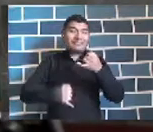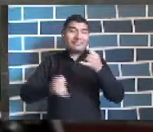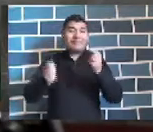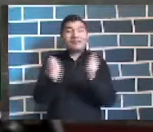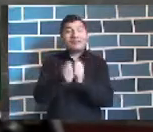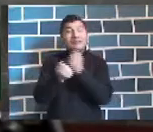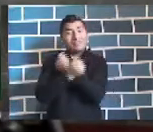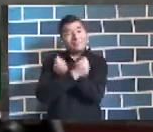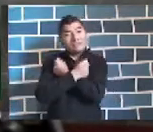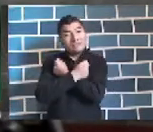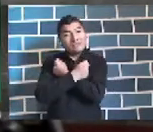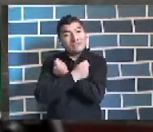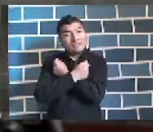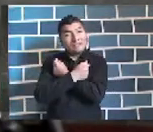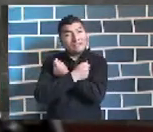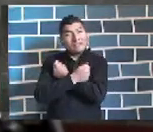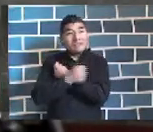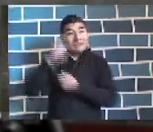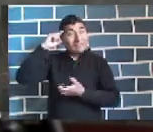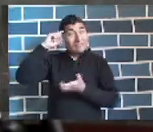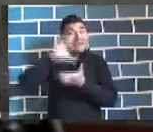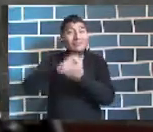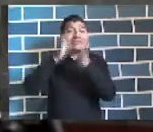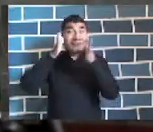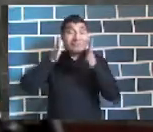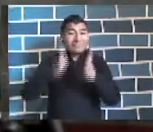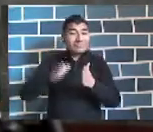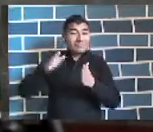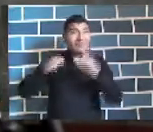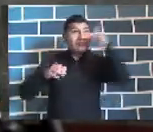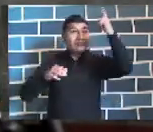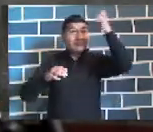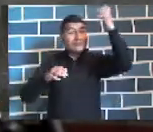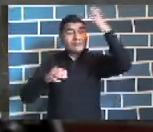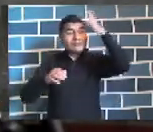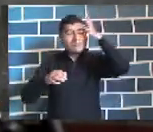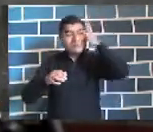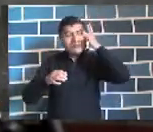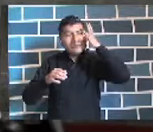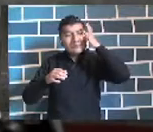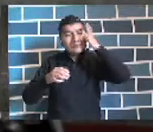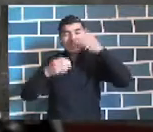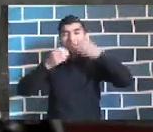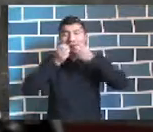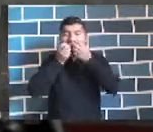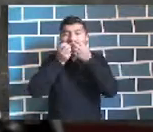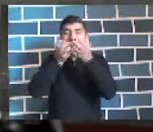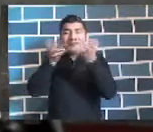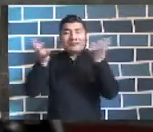amor. El creyente es iluminado y confiesa